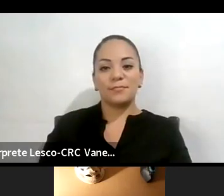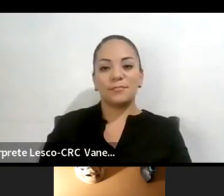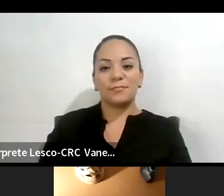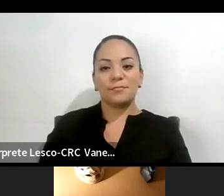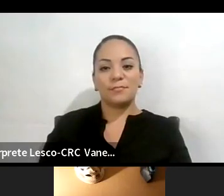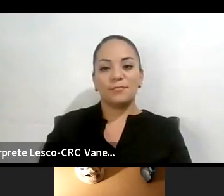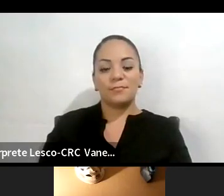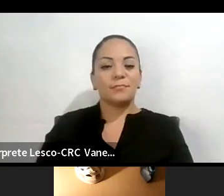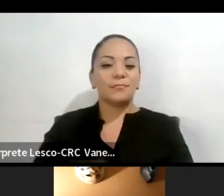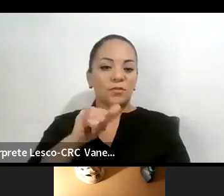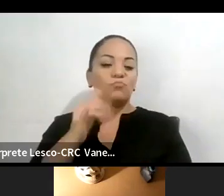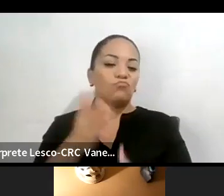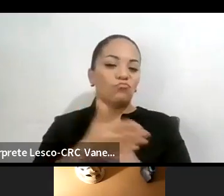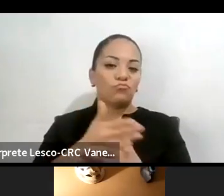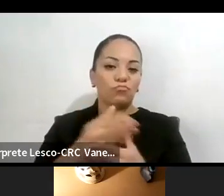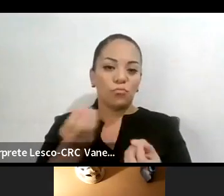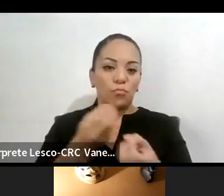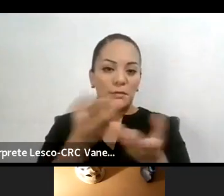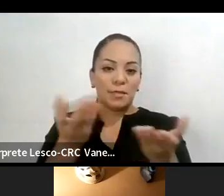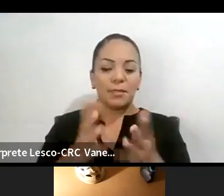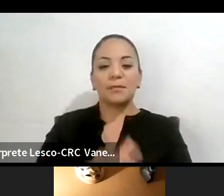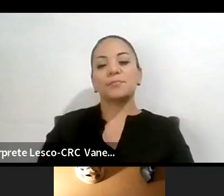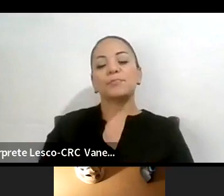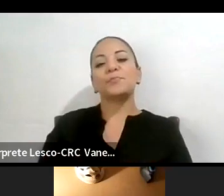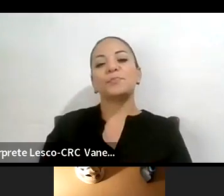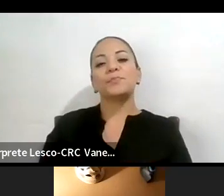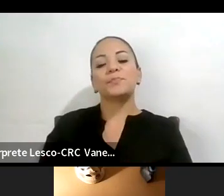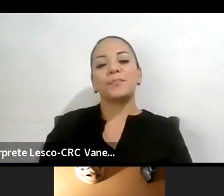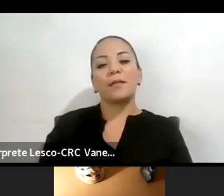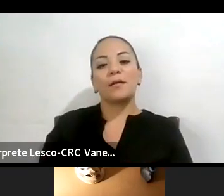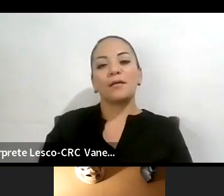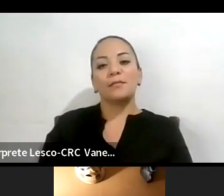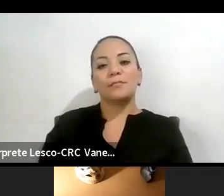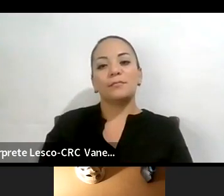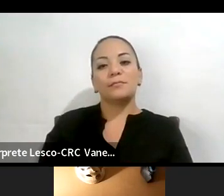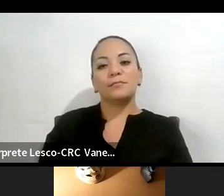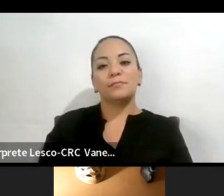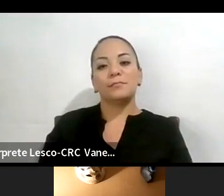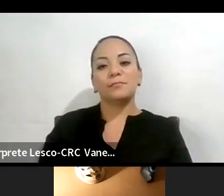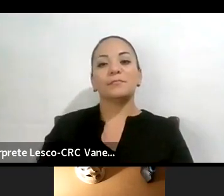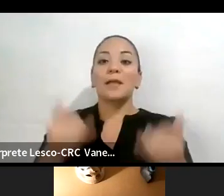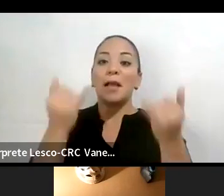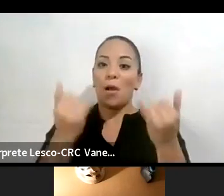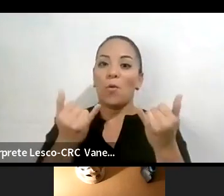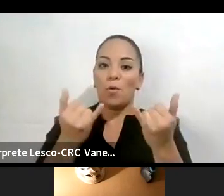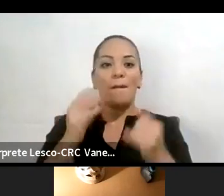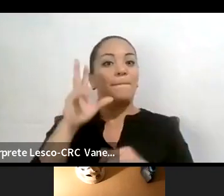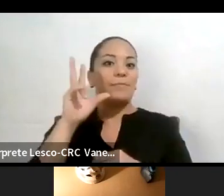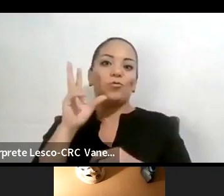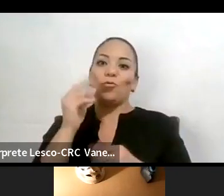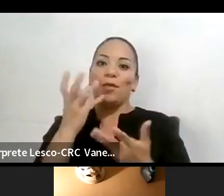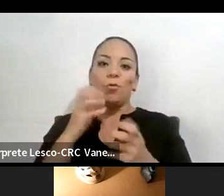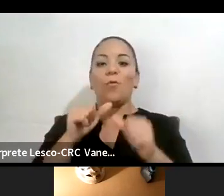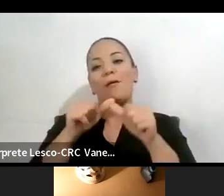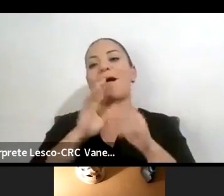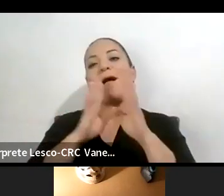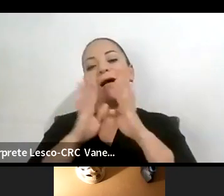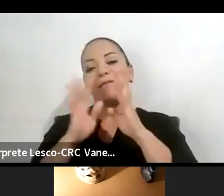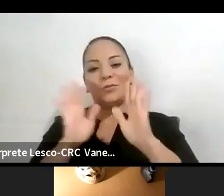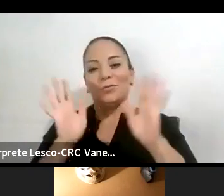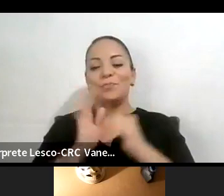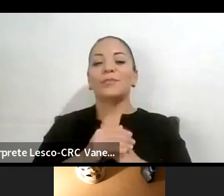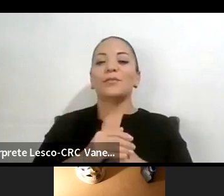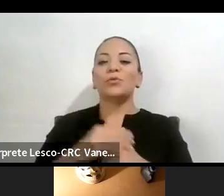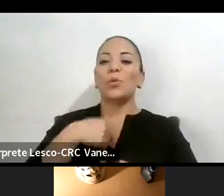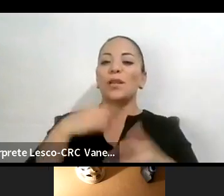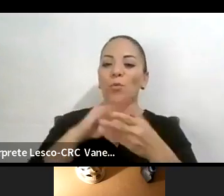les queríamos compartir. Seguidamente, para no abusarme de la palabra, hoy nos acompaña